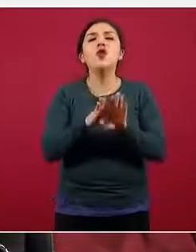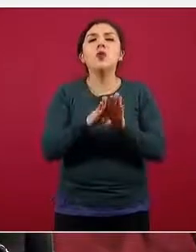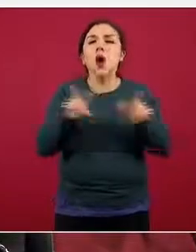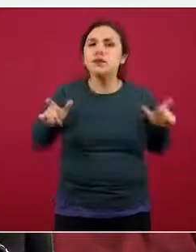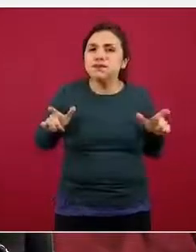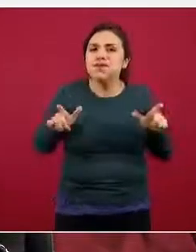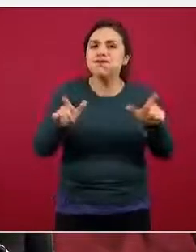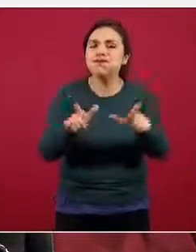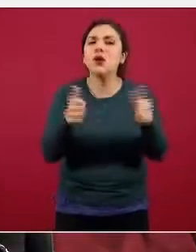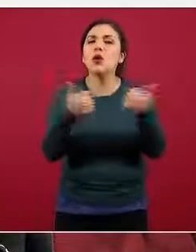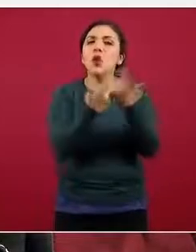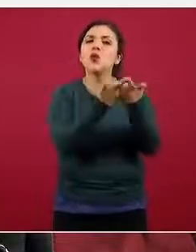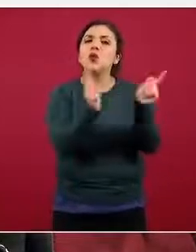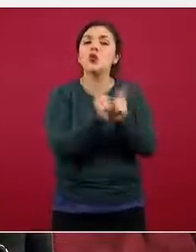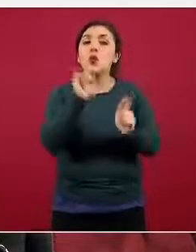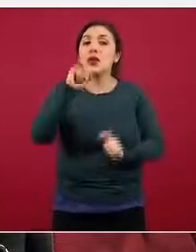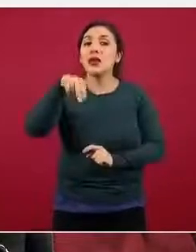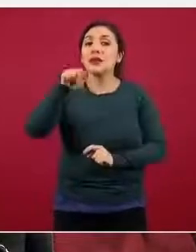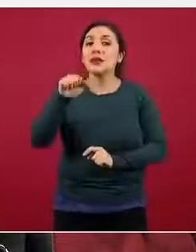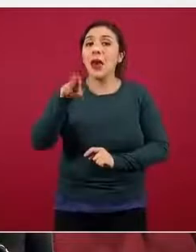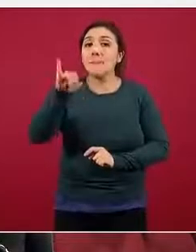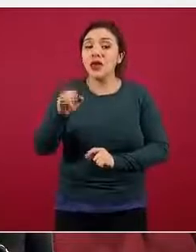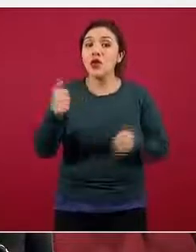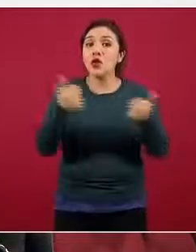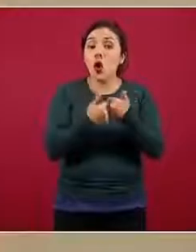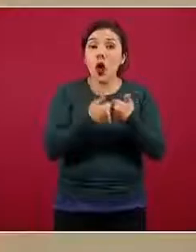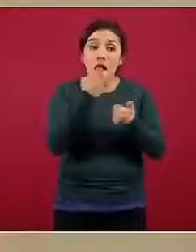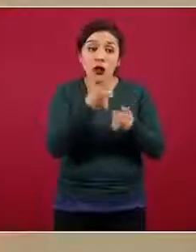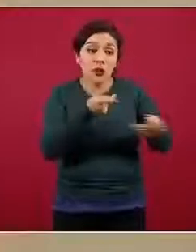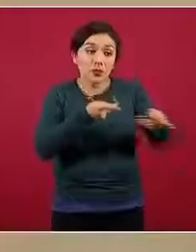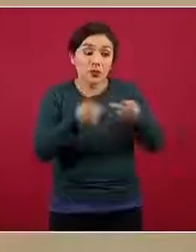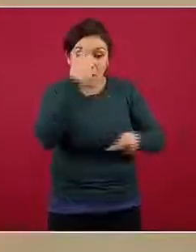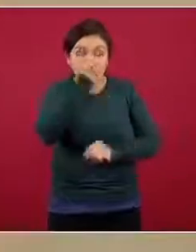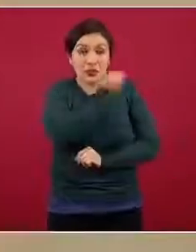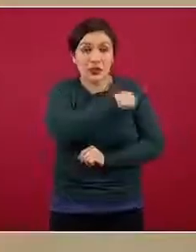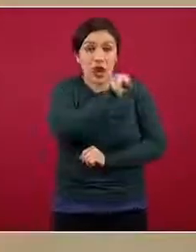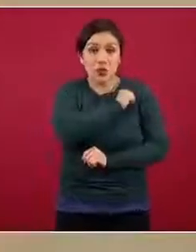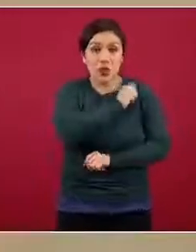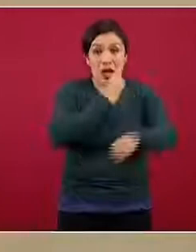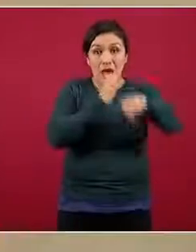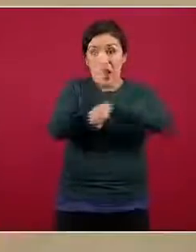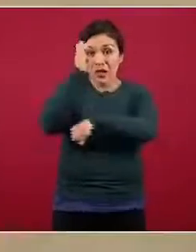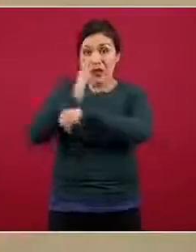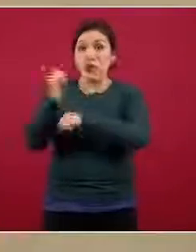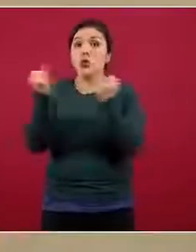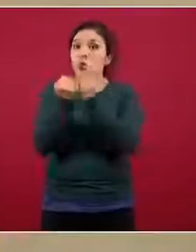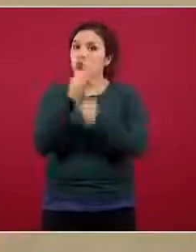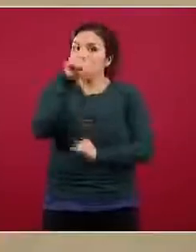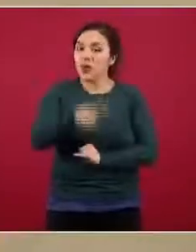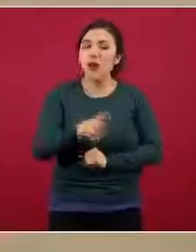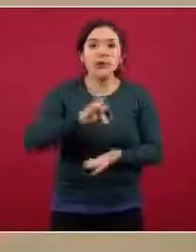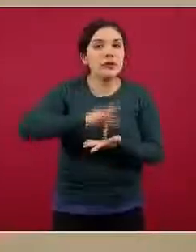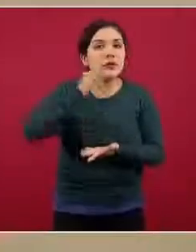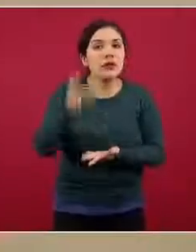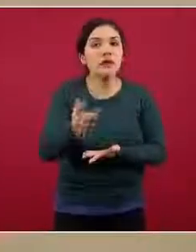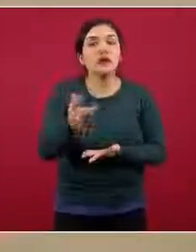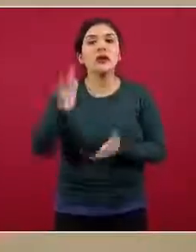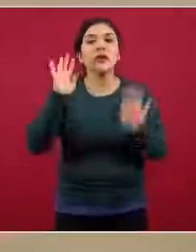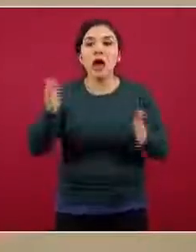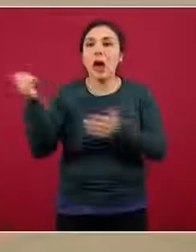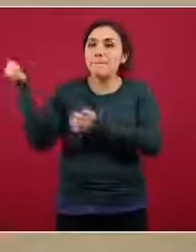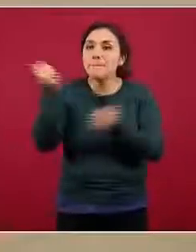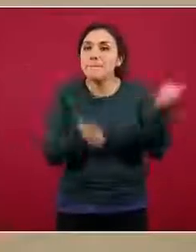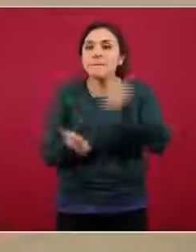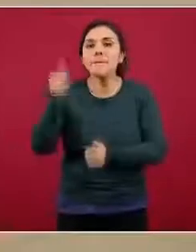brigadas que ha organizado también INSABI a partir de los servicios estatales de salud, y un agradecimiento, hemos recibido brigadas